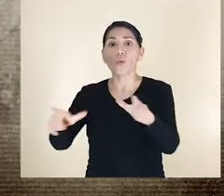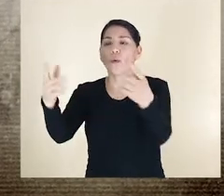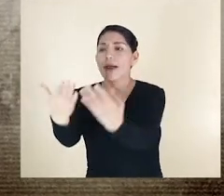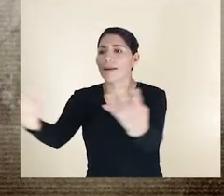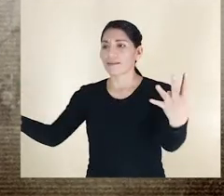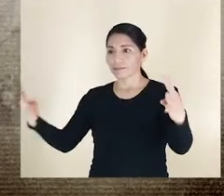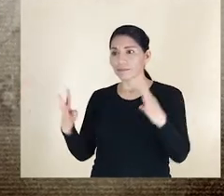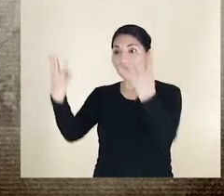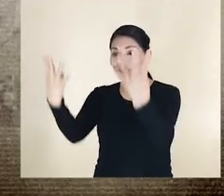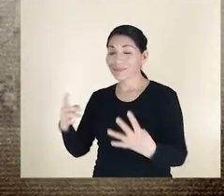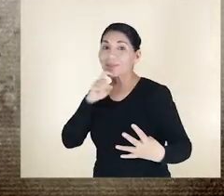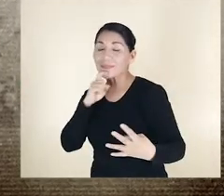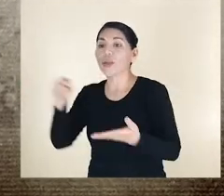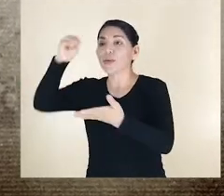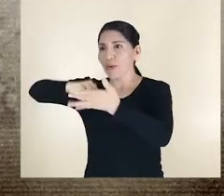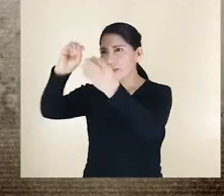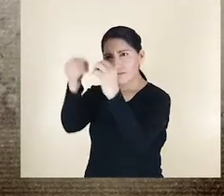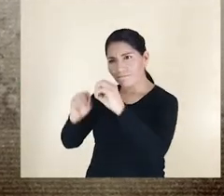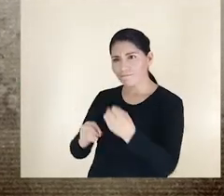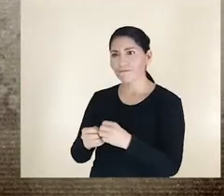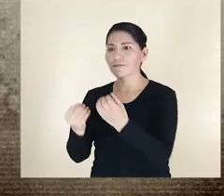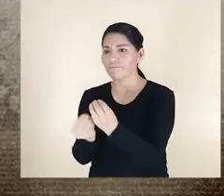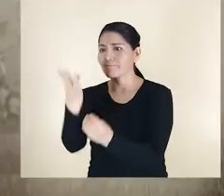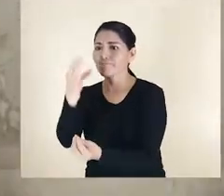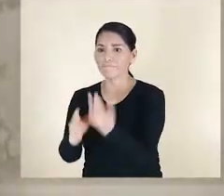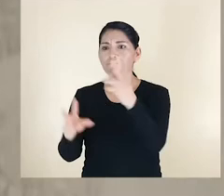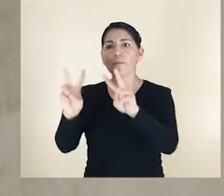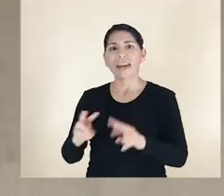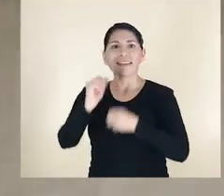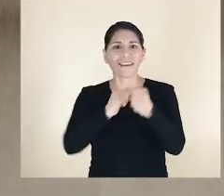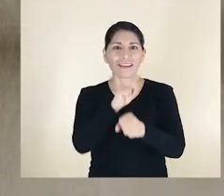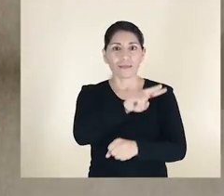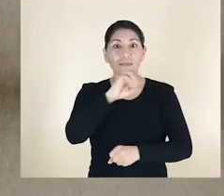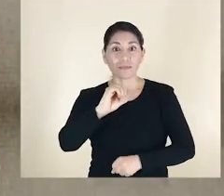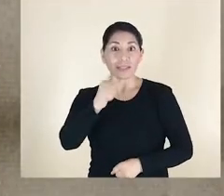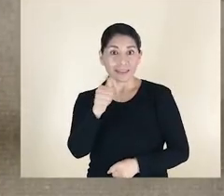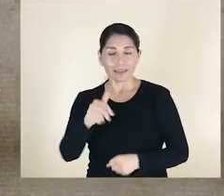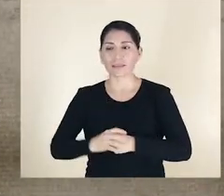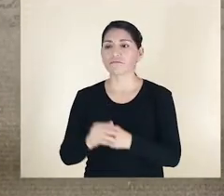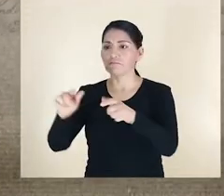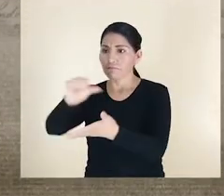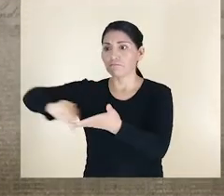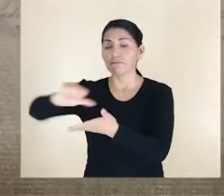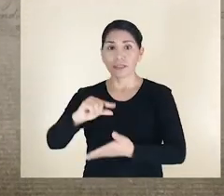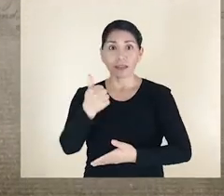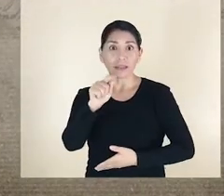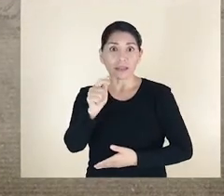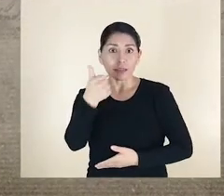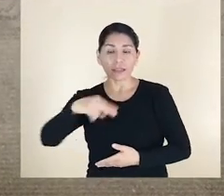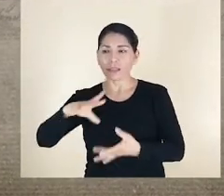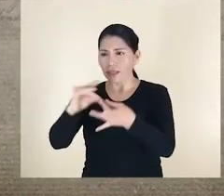ambulantes en precarios campos feriales, el lugar es enrejado y nuevamente remodelado, esta vez con césped sintético en el año